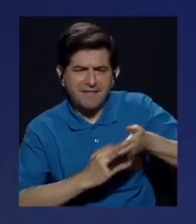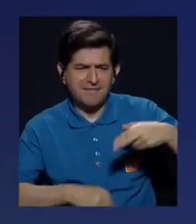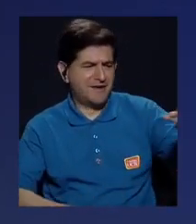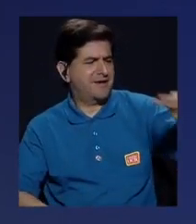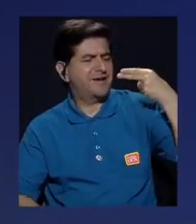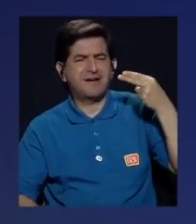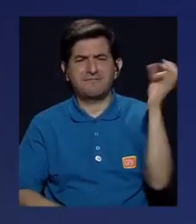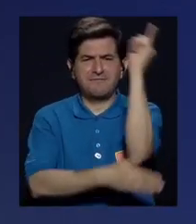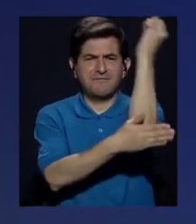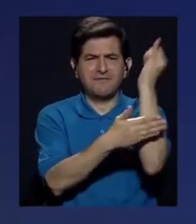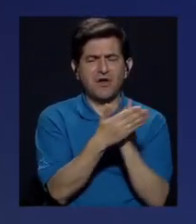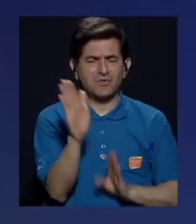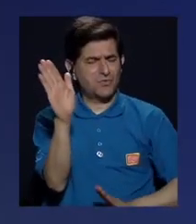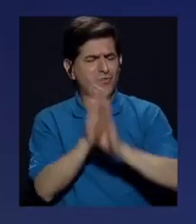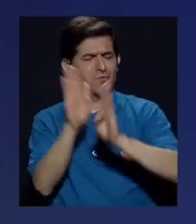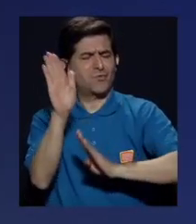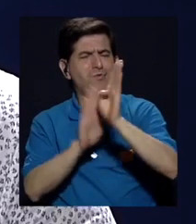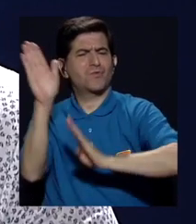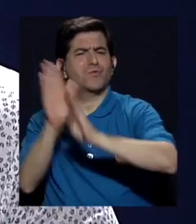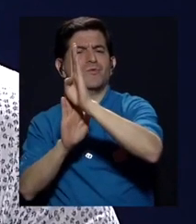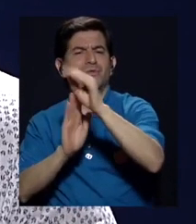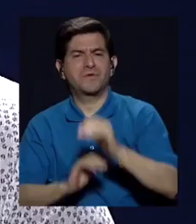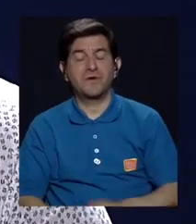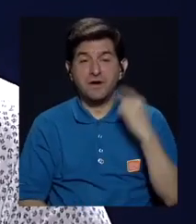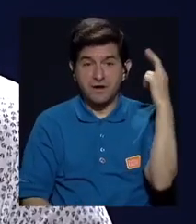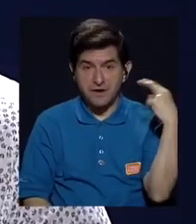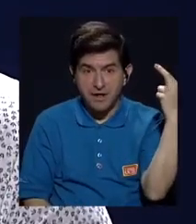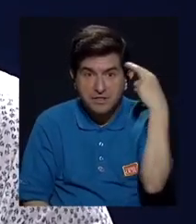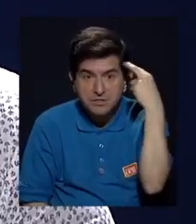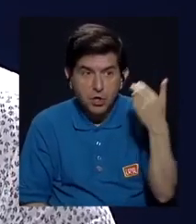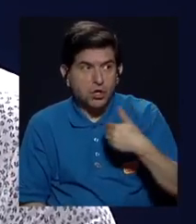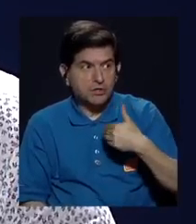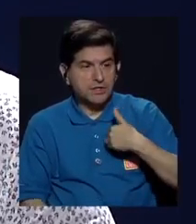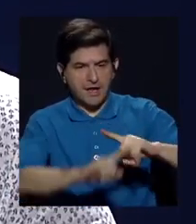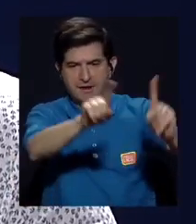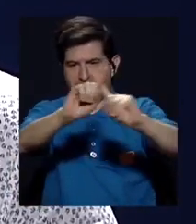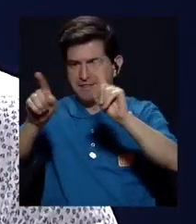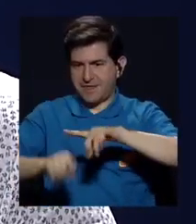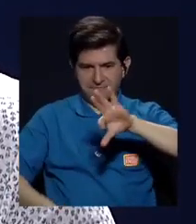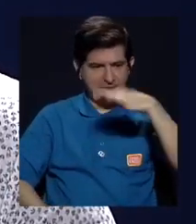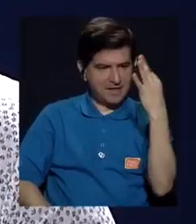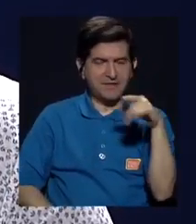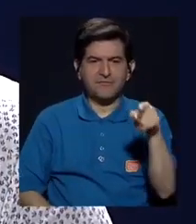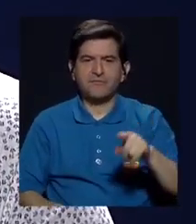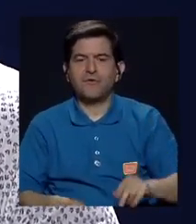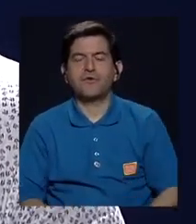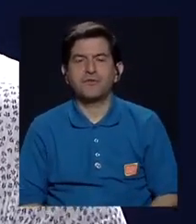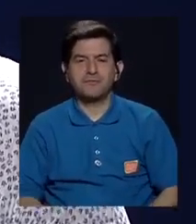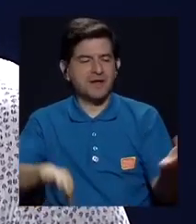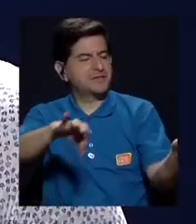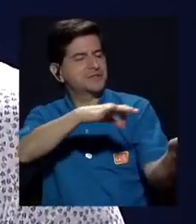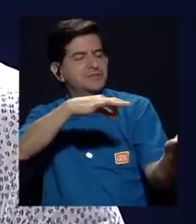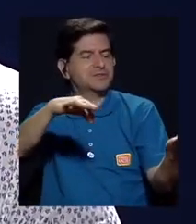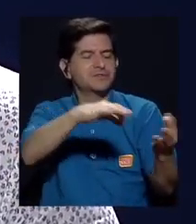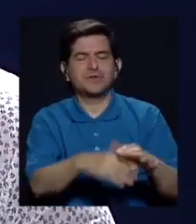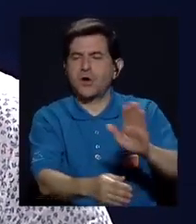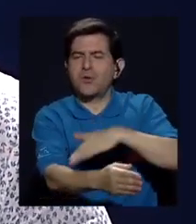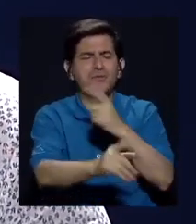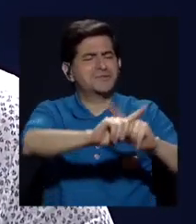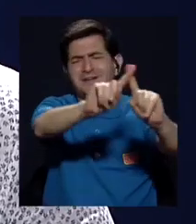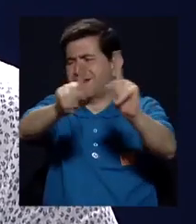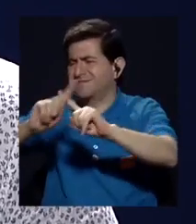arte se ha desarrollado muchísimo y por lo tanto tiene muchas maneras de tocarse, muchas músicas que